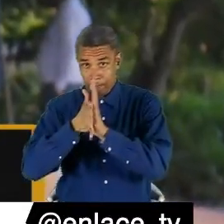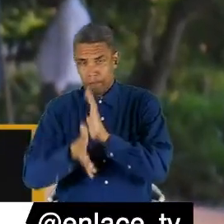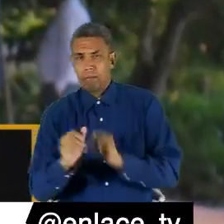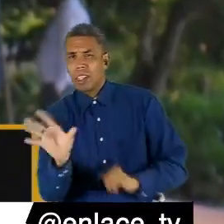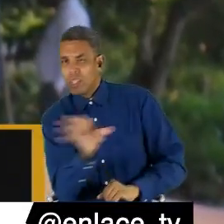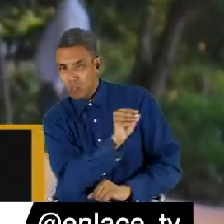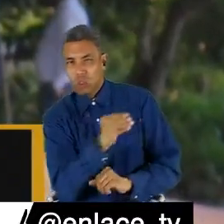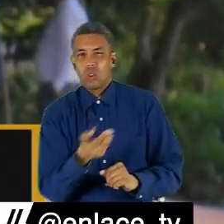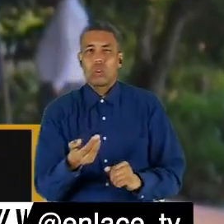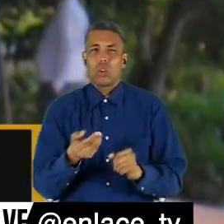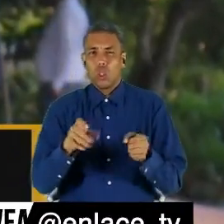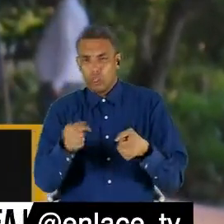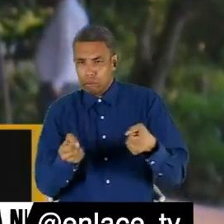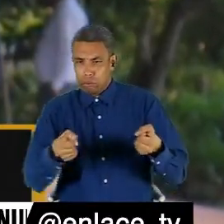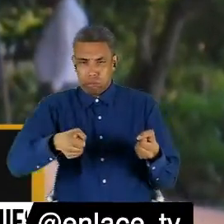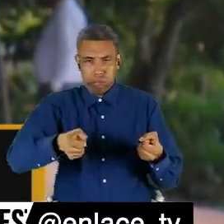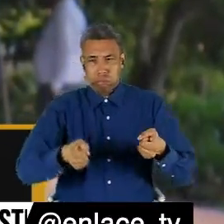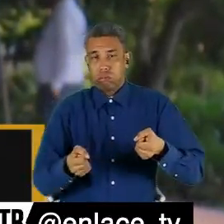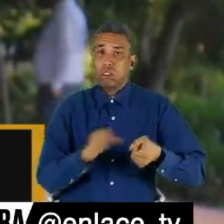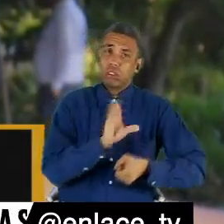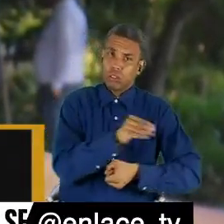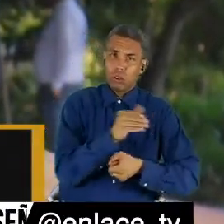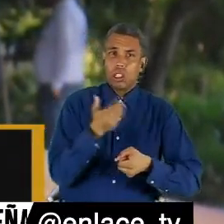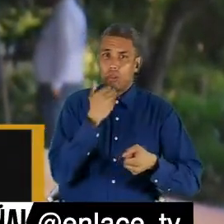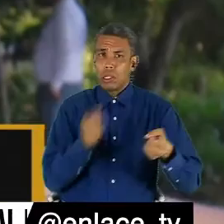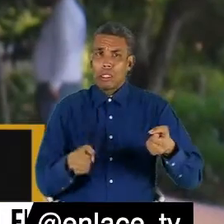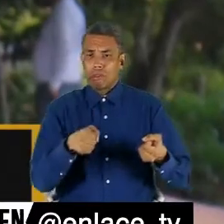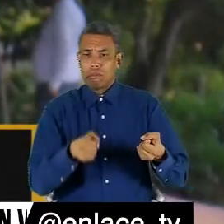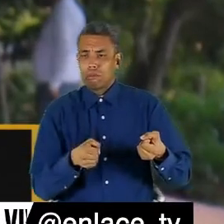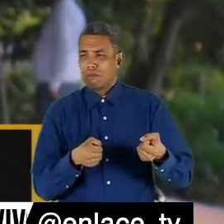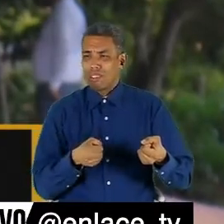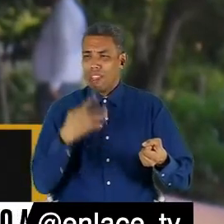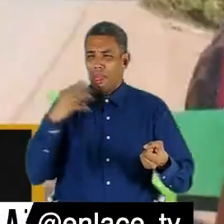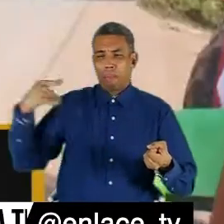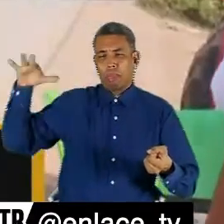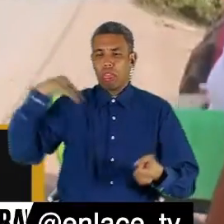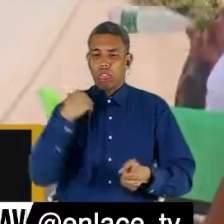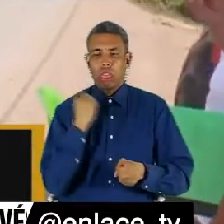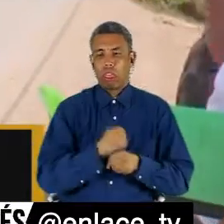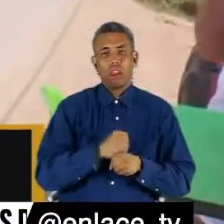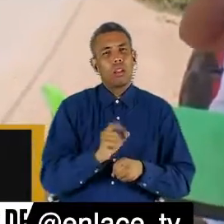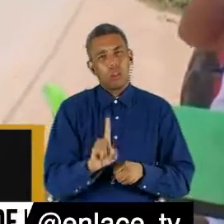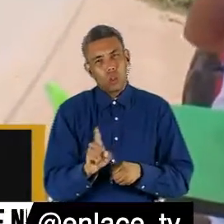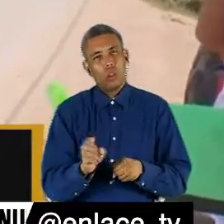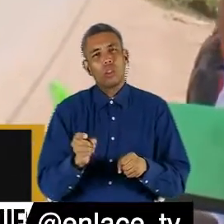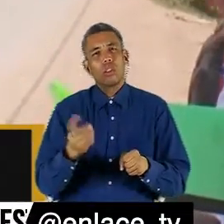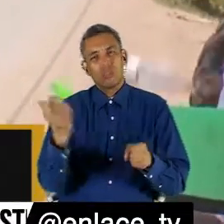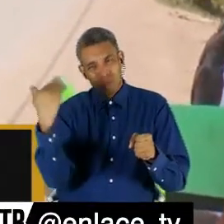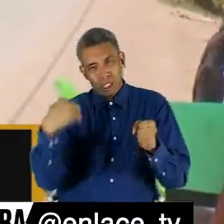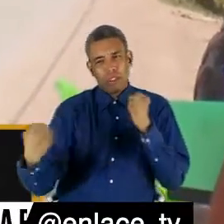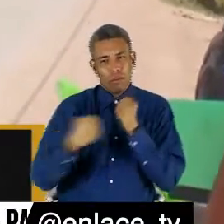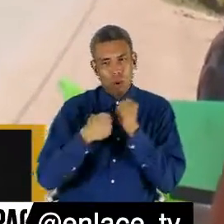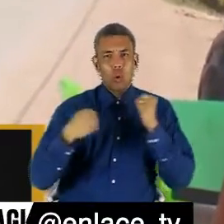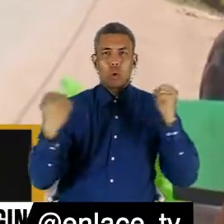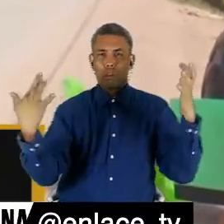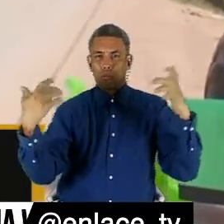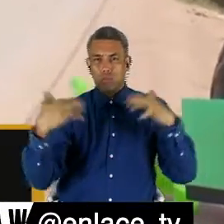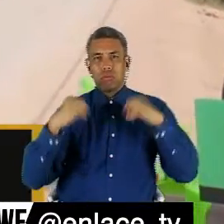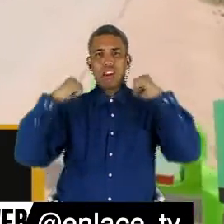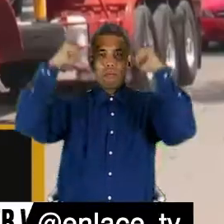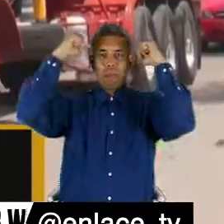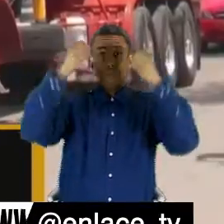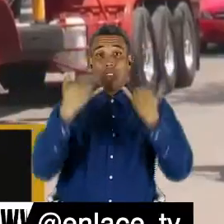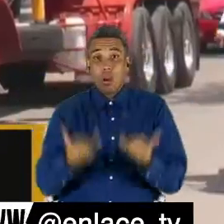operadores, a que salgan de sus unidades y dejen sus unidades aseguradas y que participen. En estos momentos se adelanta en la mesa la construcción